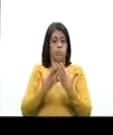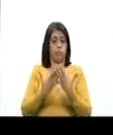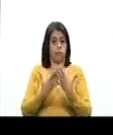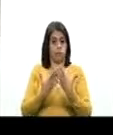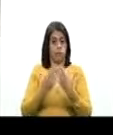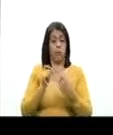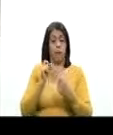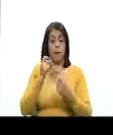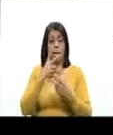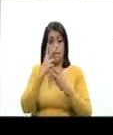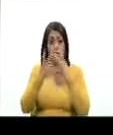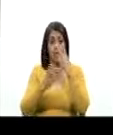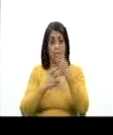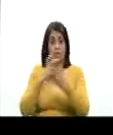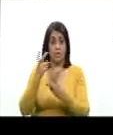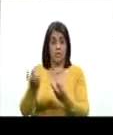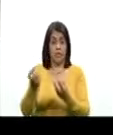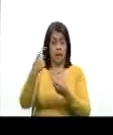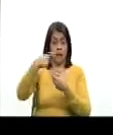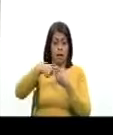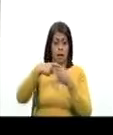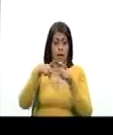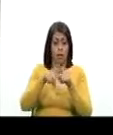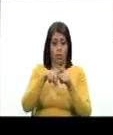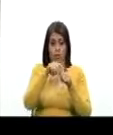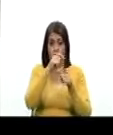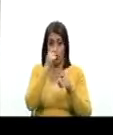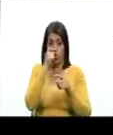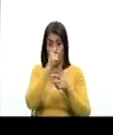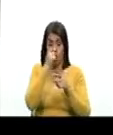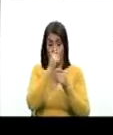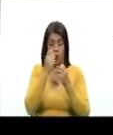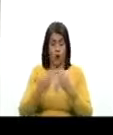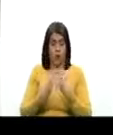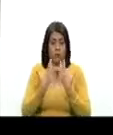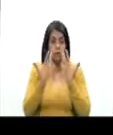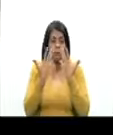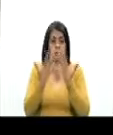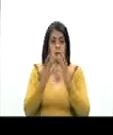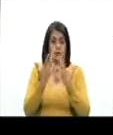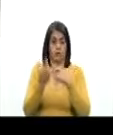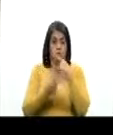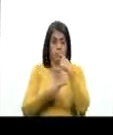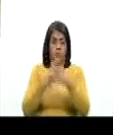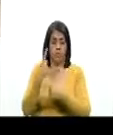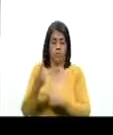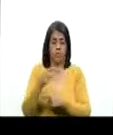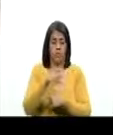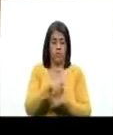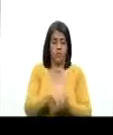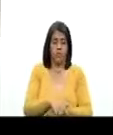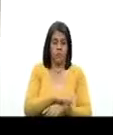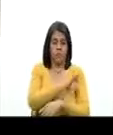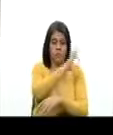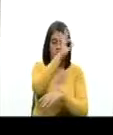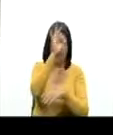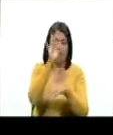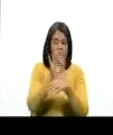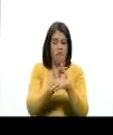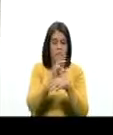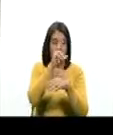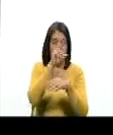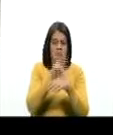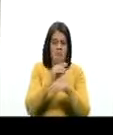visita, una dopamina en el cerebro, como si fuera una droga, básicamente. Entonces, pasé a estar todo el día, todos los